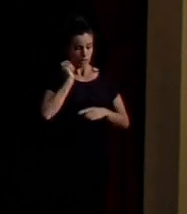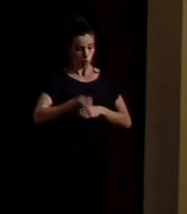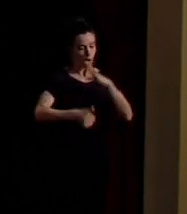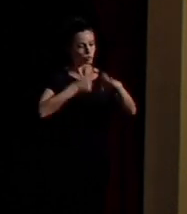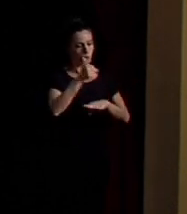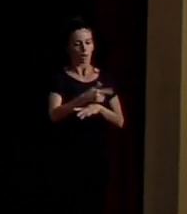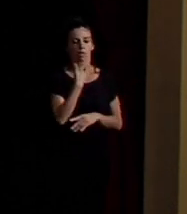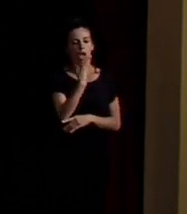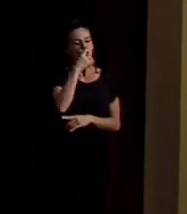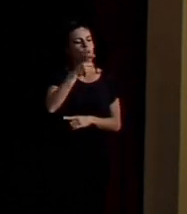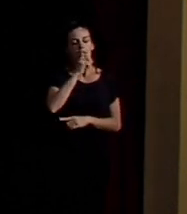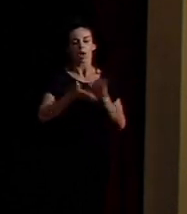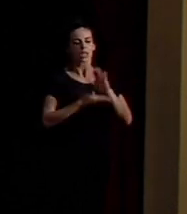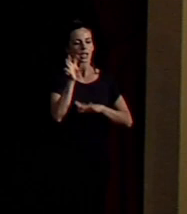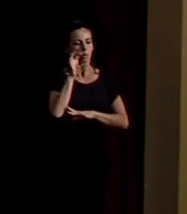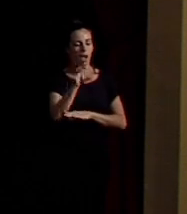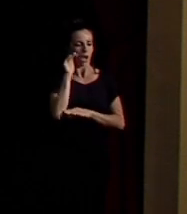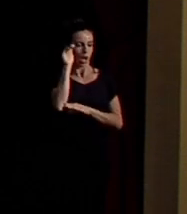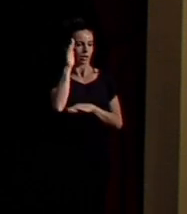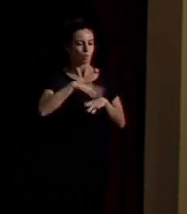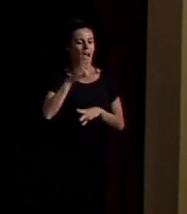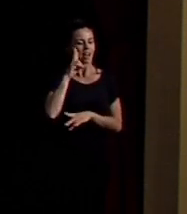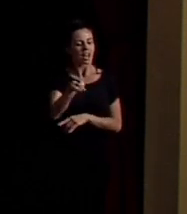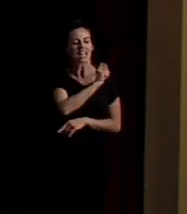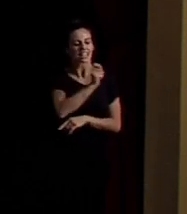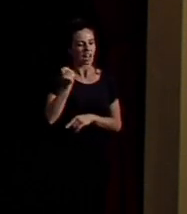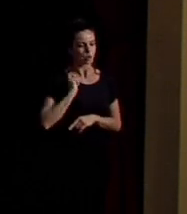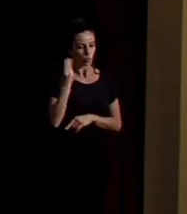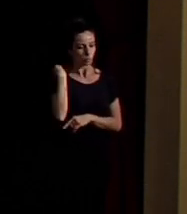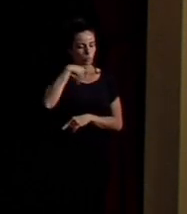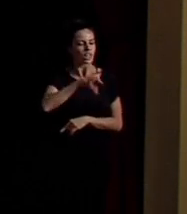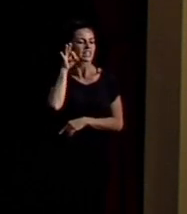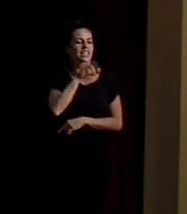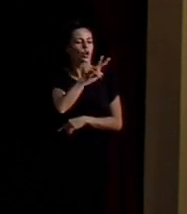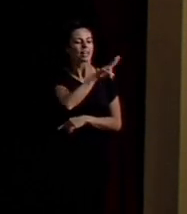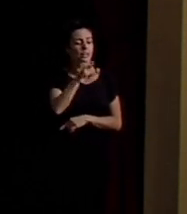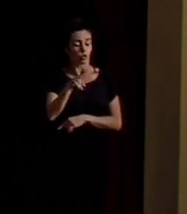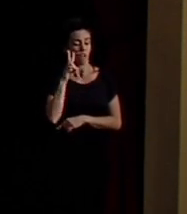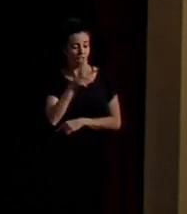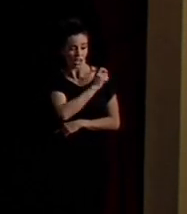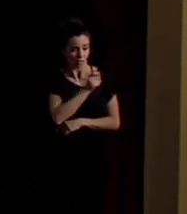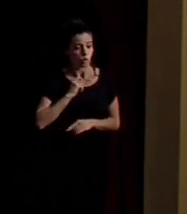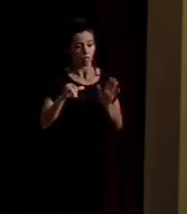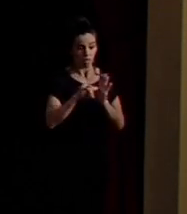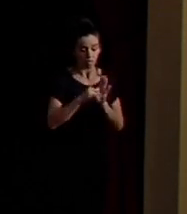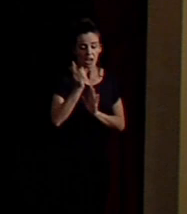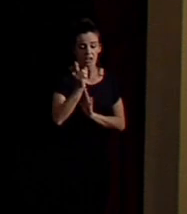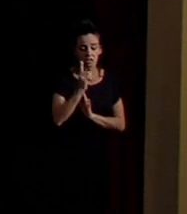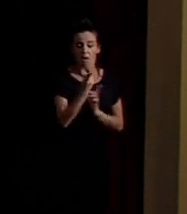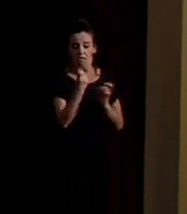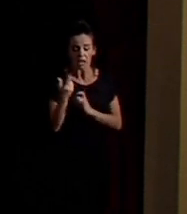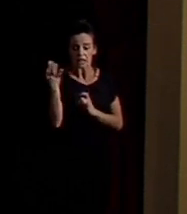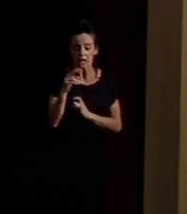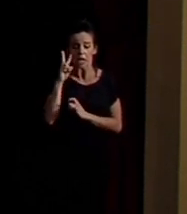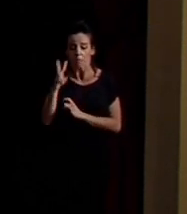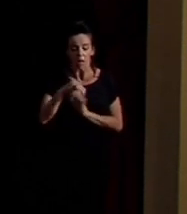falta irse a lejanos países para observar la esclavitud del siglo XXI de cerca. Simplemente adentrarse en lugares tan cercanos